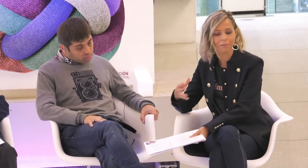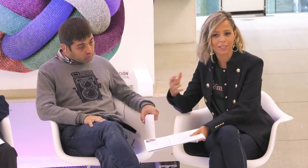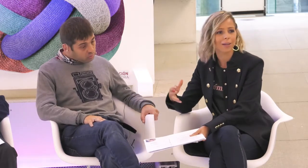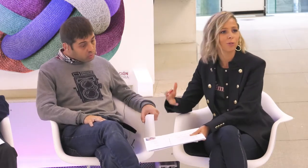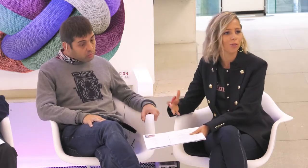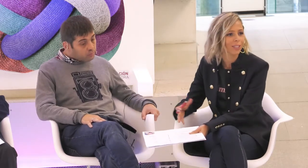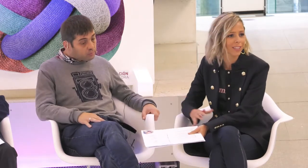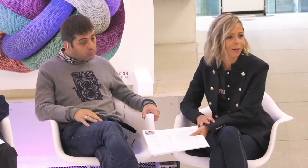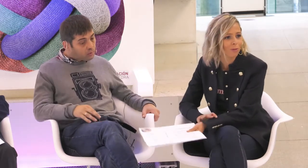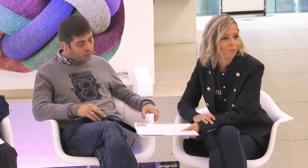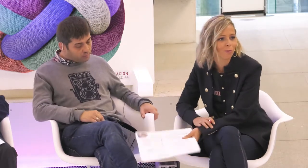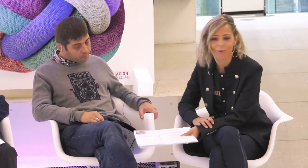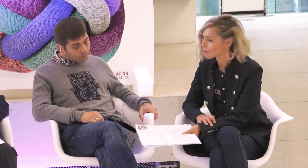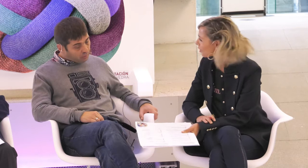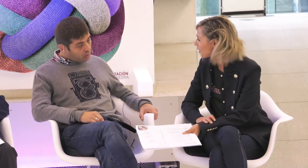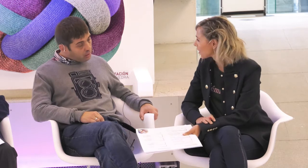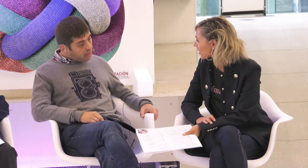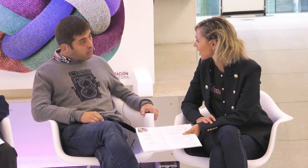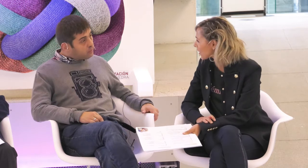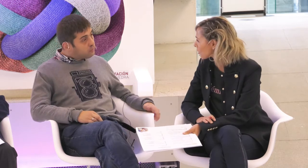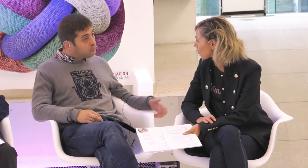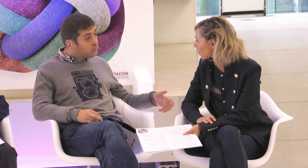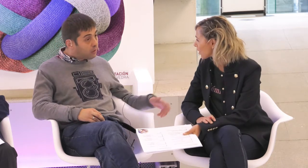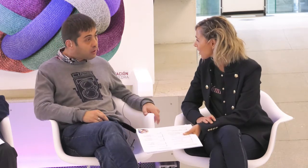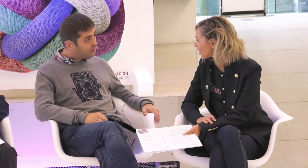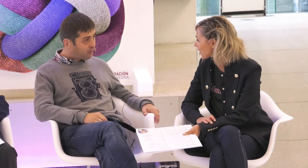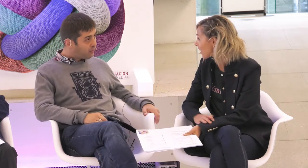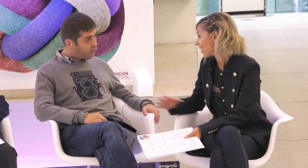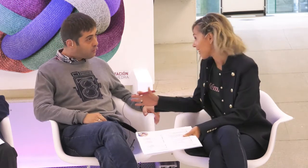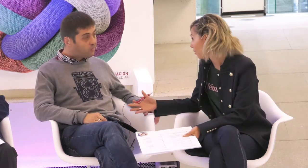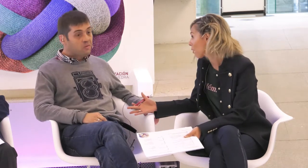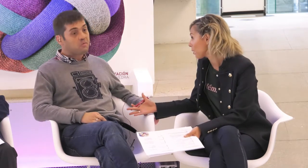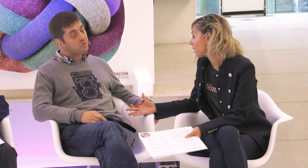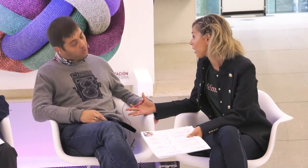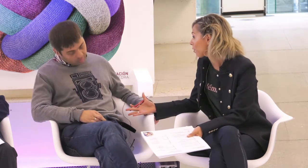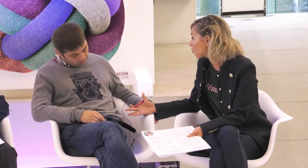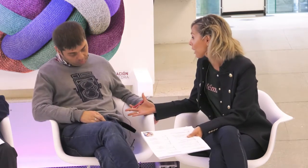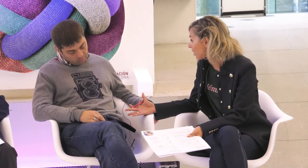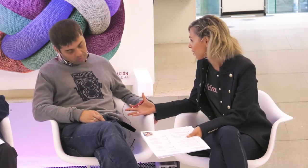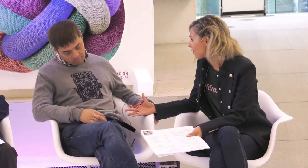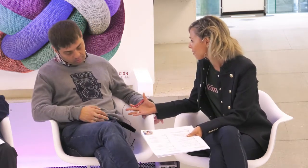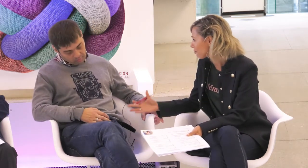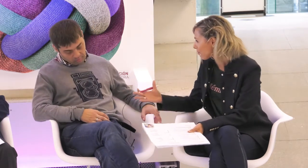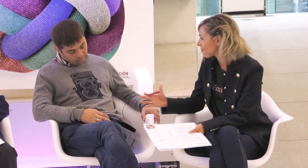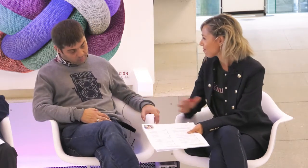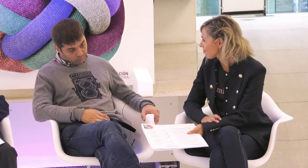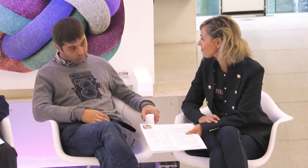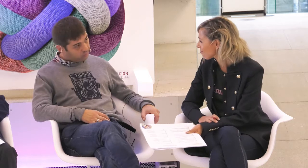para que vexamos, non, entendamos un pouco cal é a situación, que en realidad non é integración total, non?